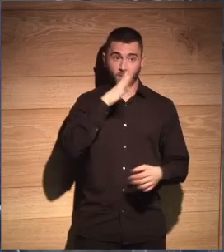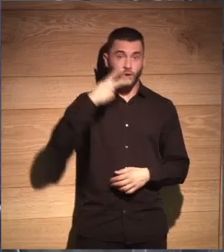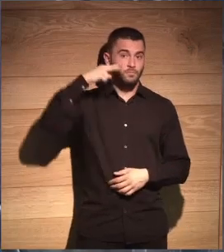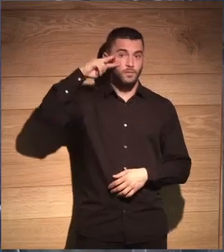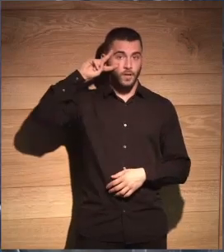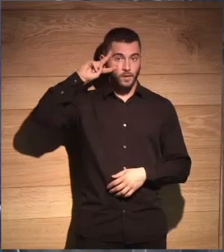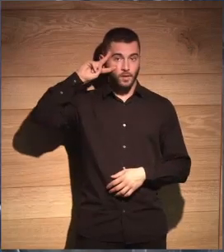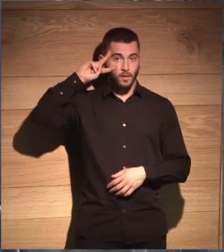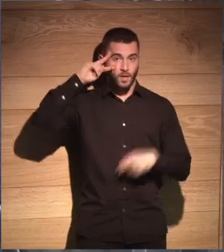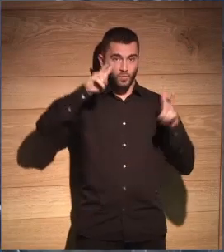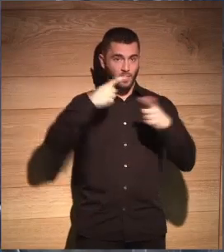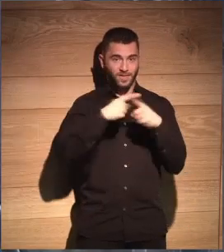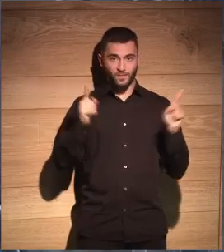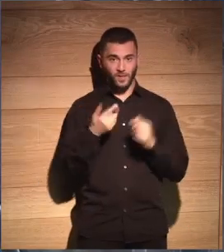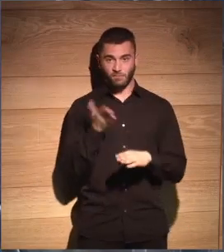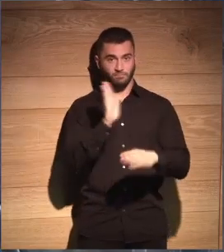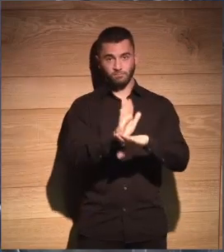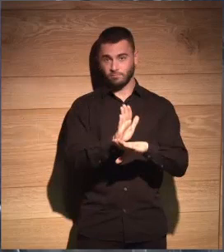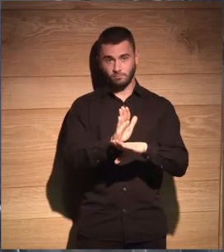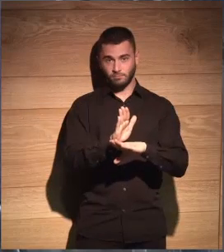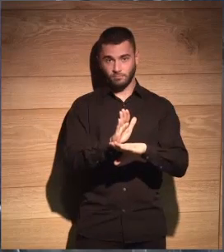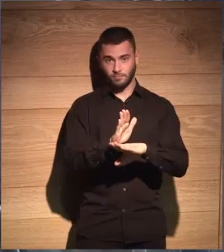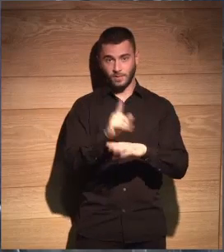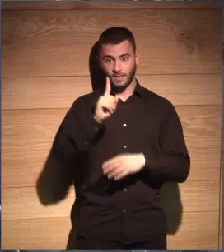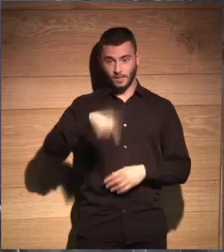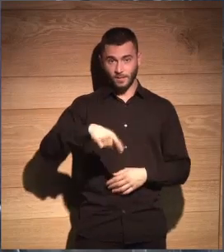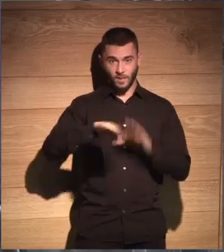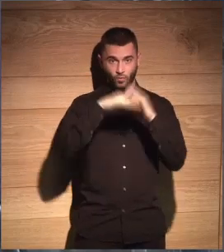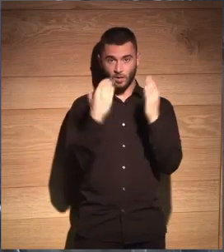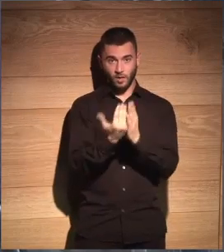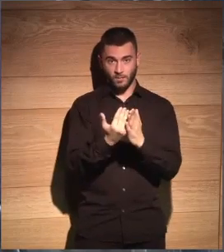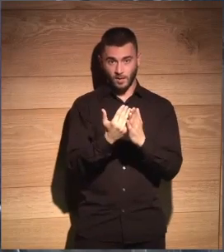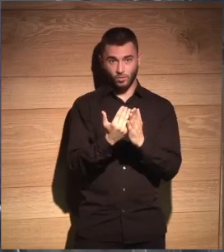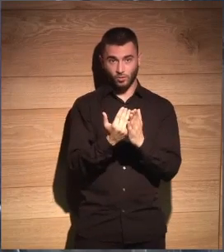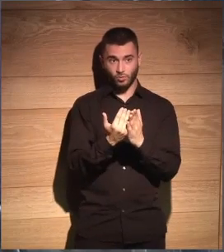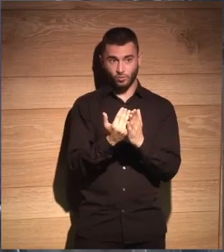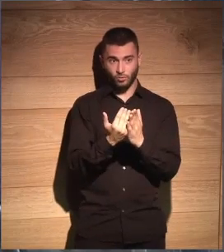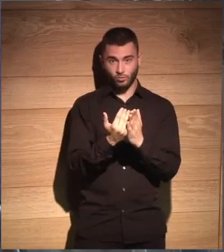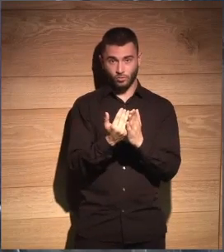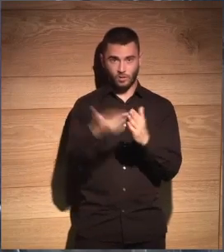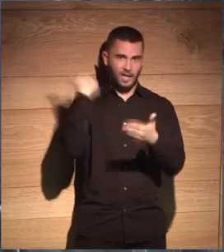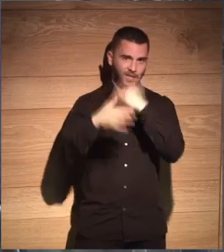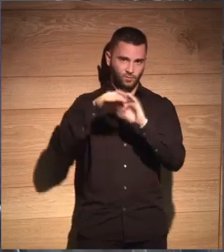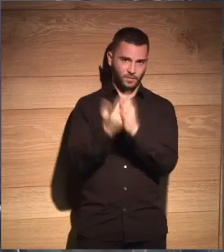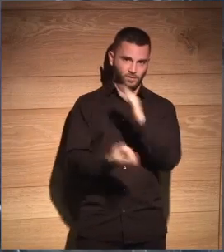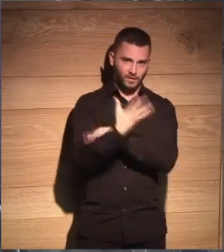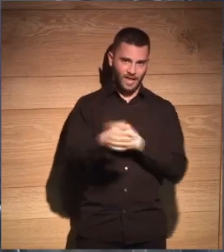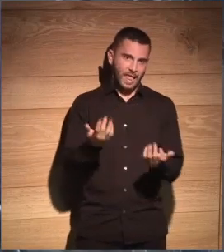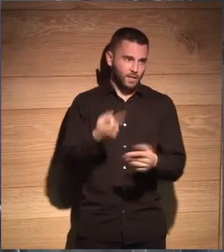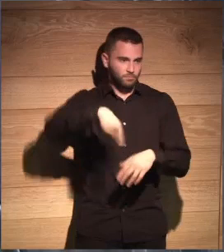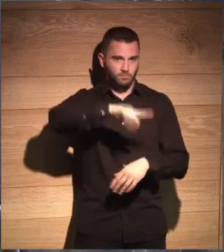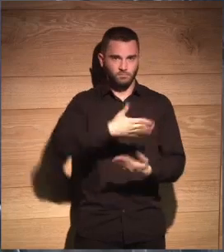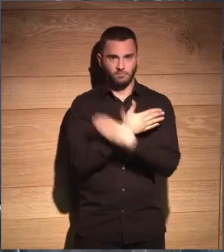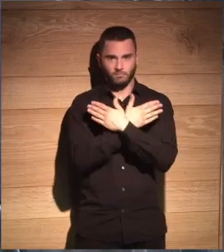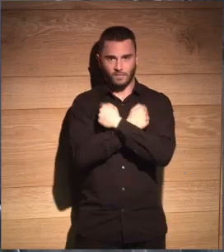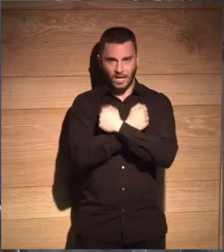completamente diferente, pero al mismo tiempo complementaria dentro del universo, de un universo que has creado y que te es muy querido. Entonces,